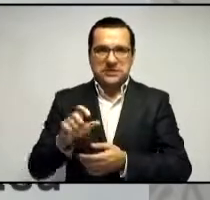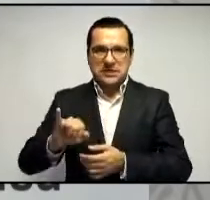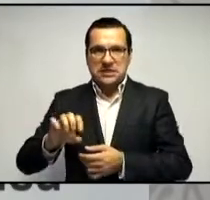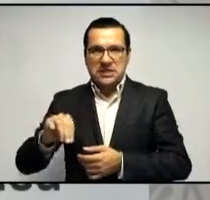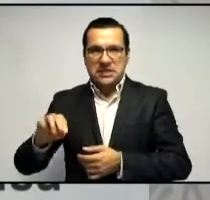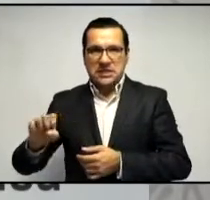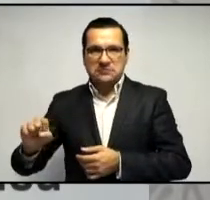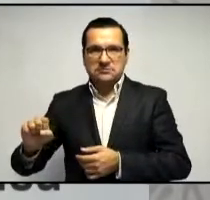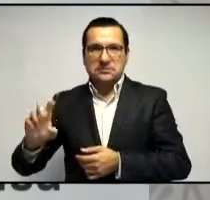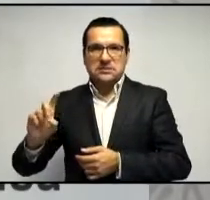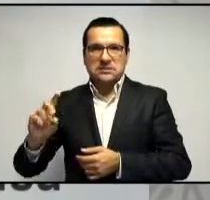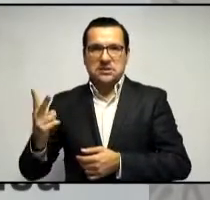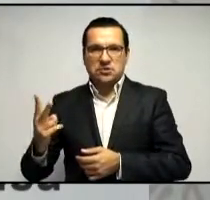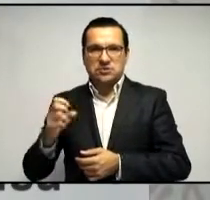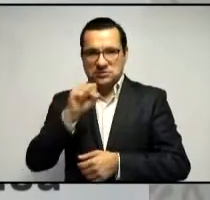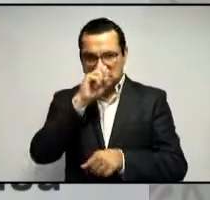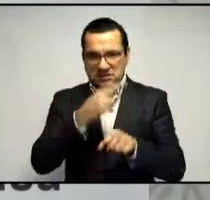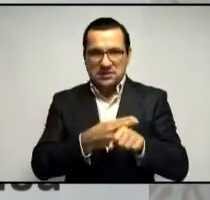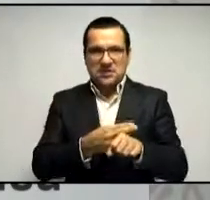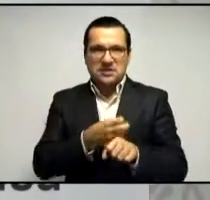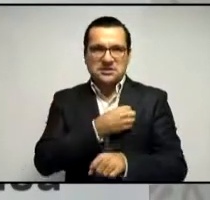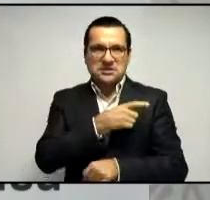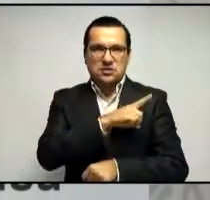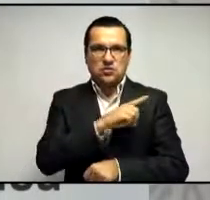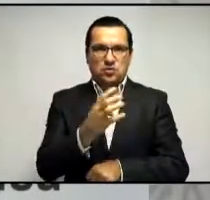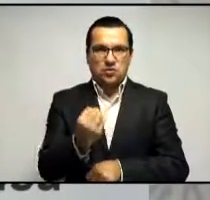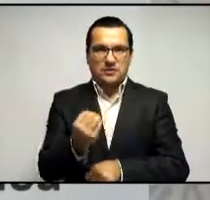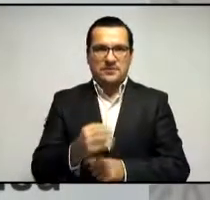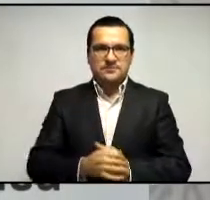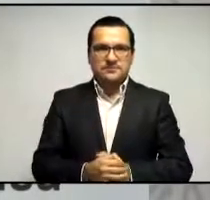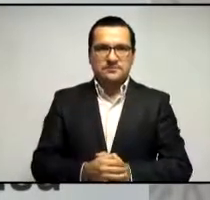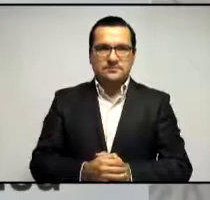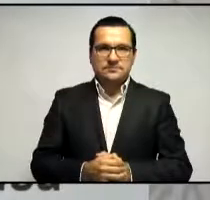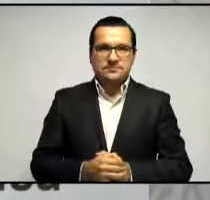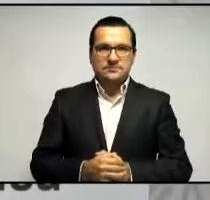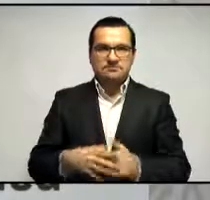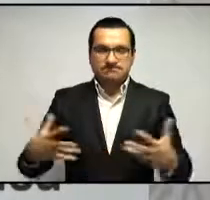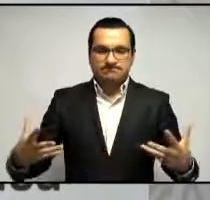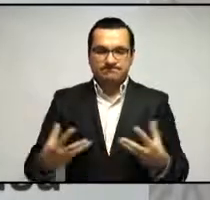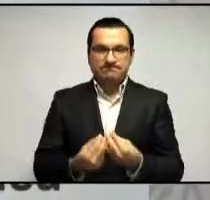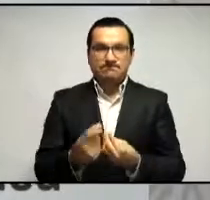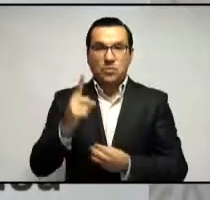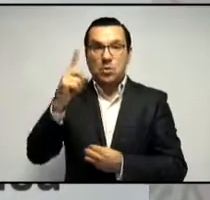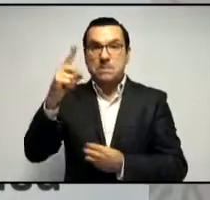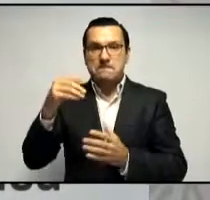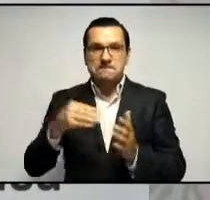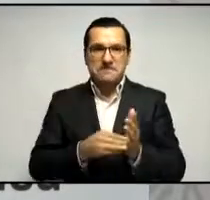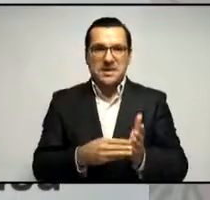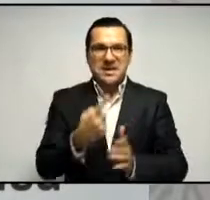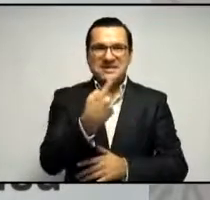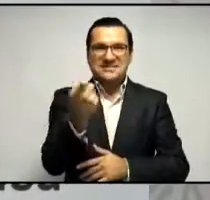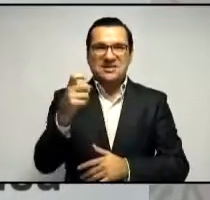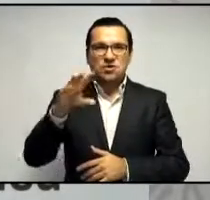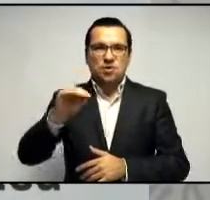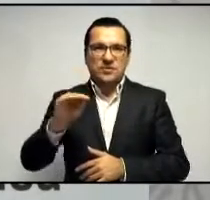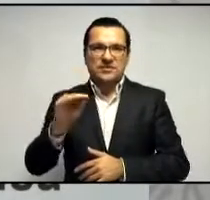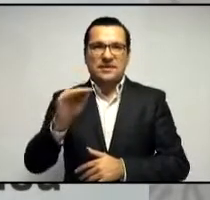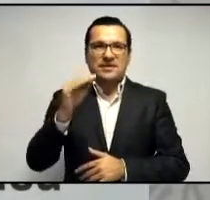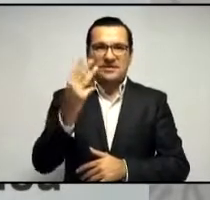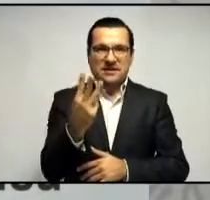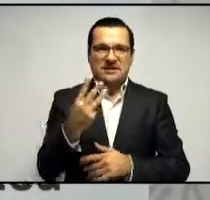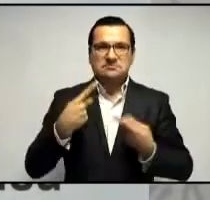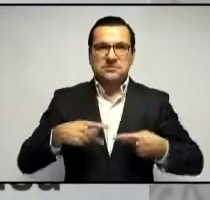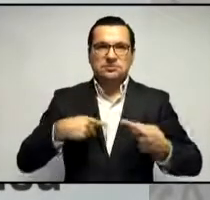32 secretaria de salud 9 acumulándose 1.193 defunciones en